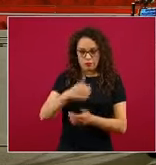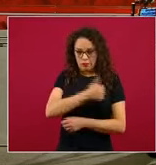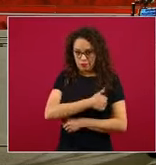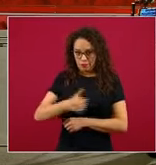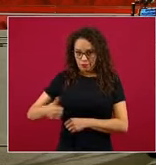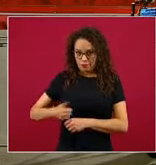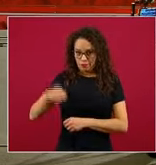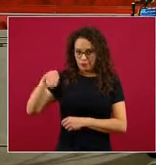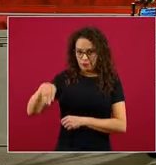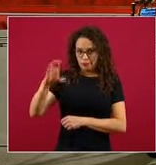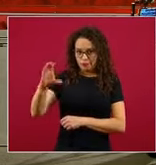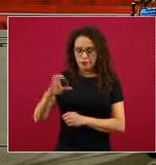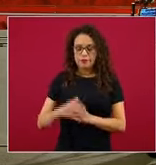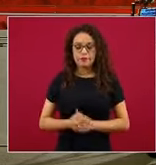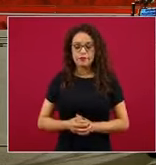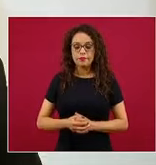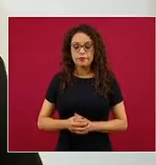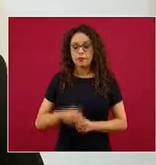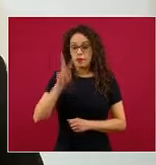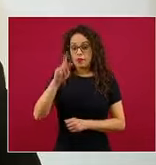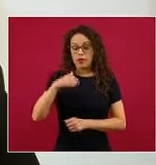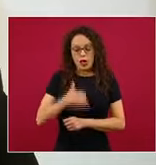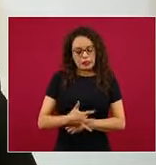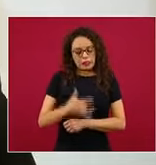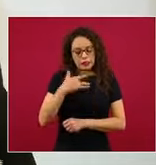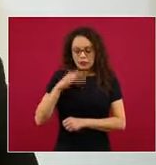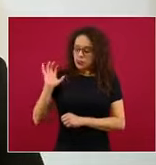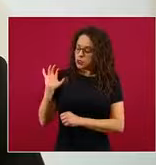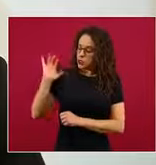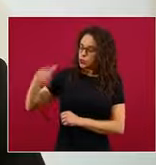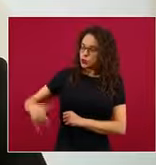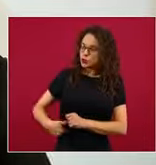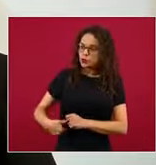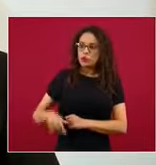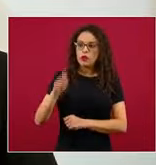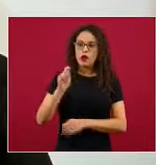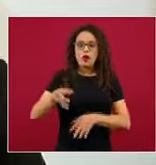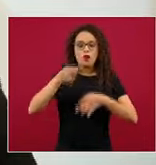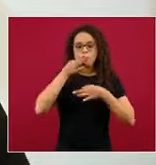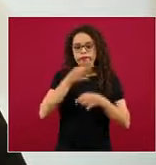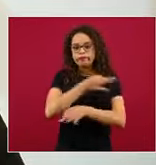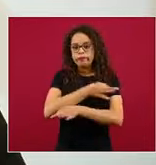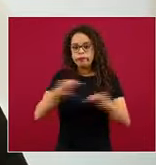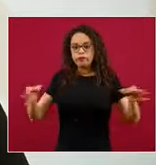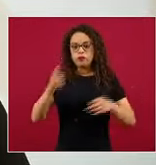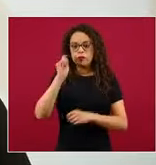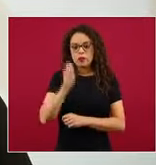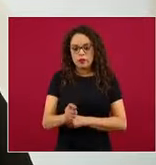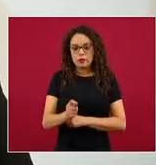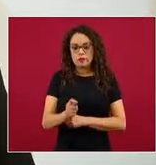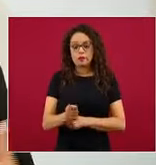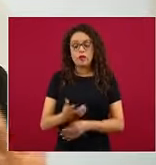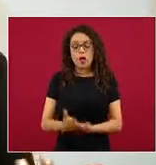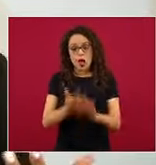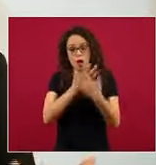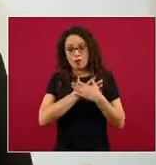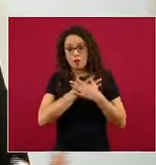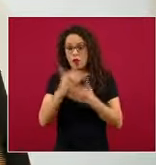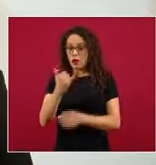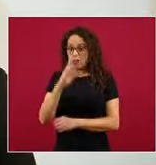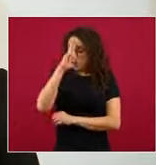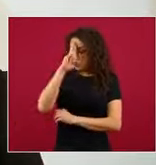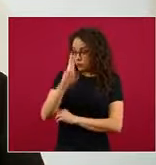Una campaña que a mí me llena de orgullo y que es como las que más me gusta, se llama Por Amor y Respeto. Por amor